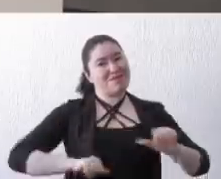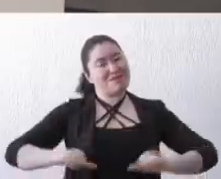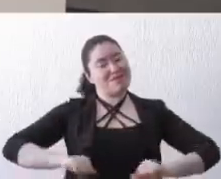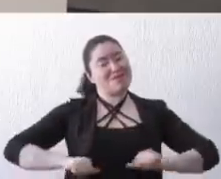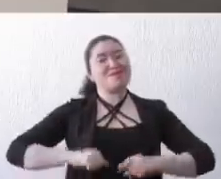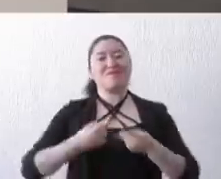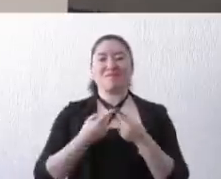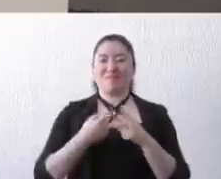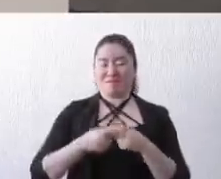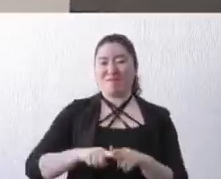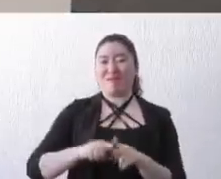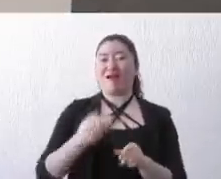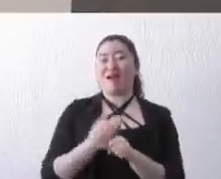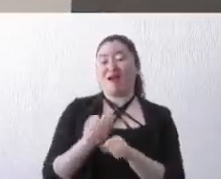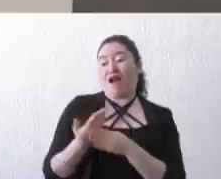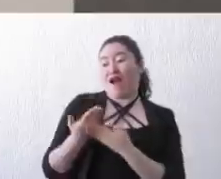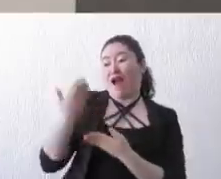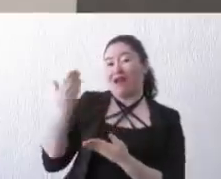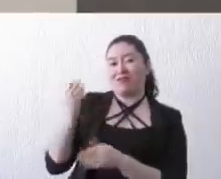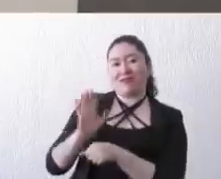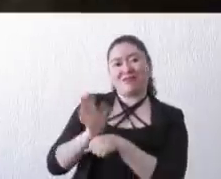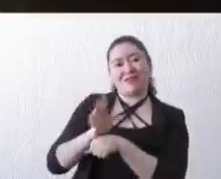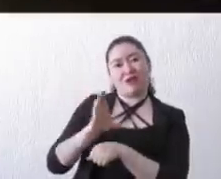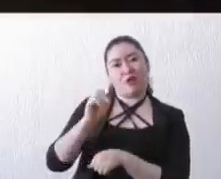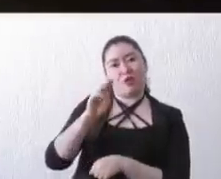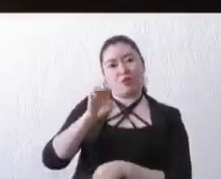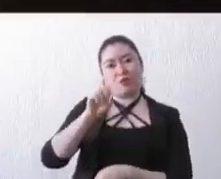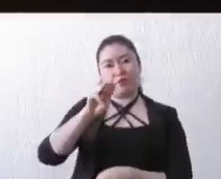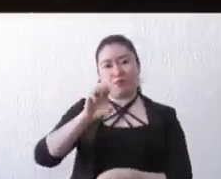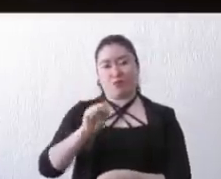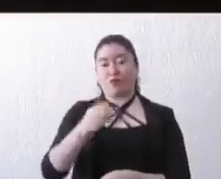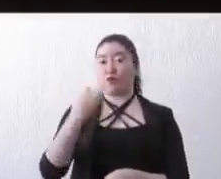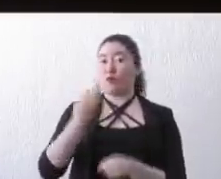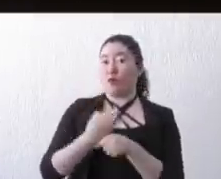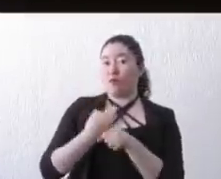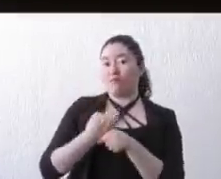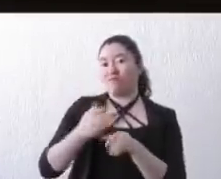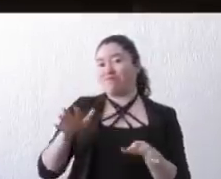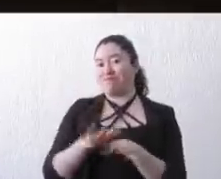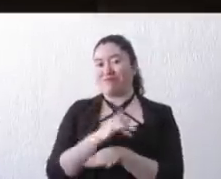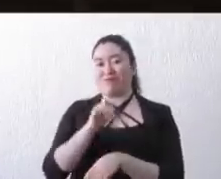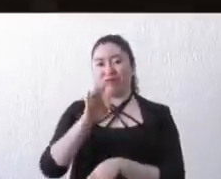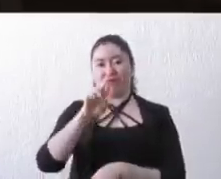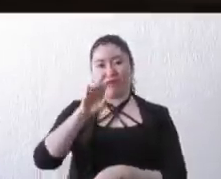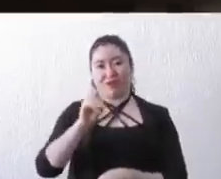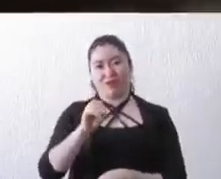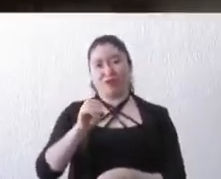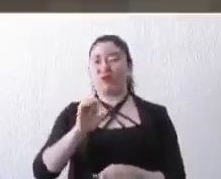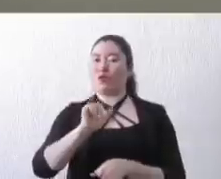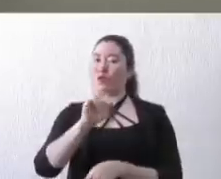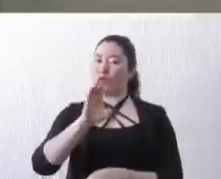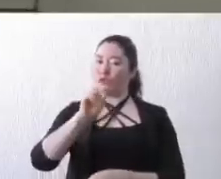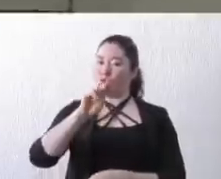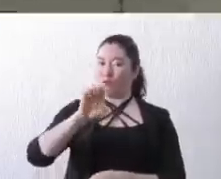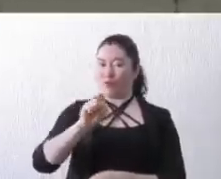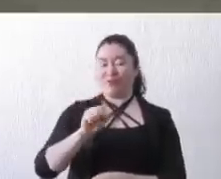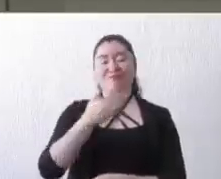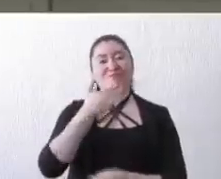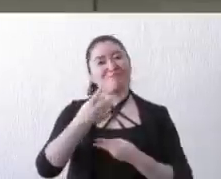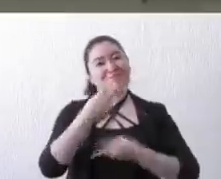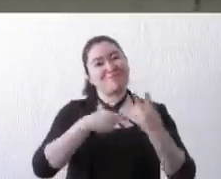en esto que fuera el majestuoso Cinecosmos, hoy Faro Cosmos. Bienvenidas y bienvenidas todos